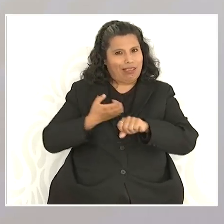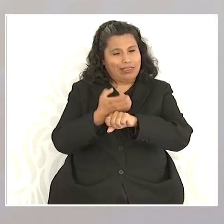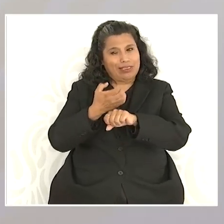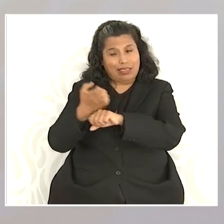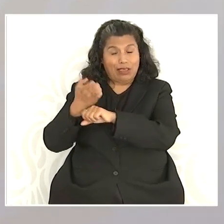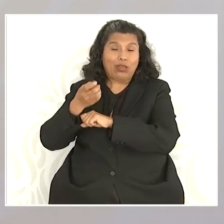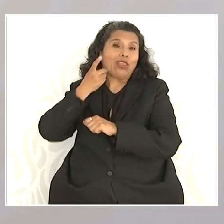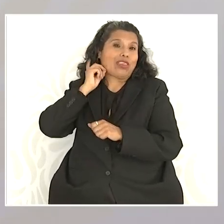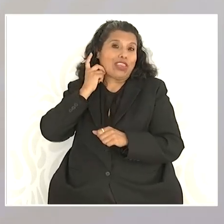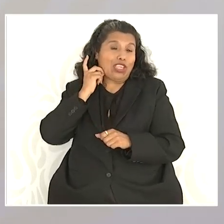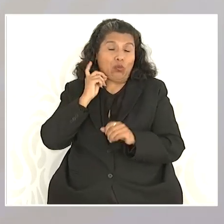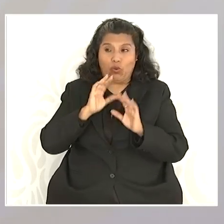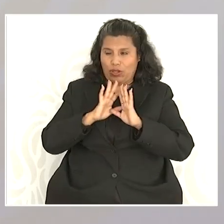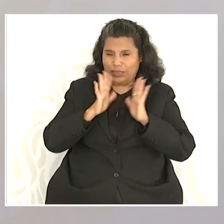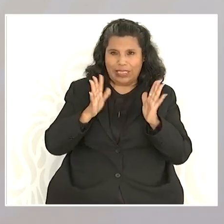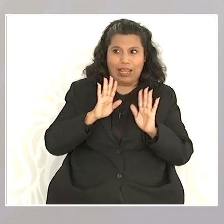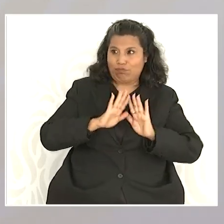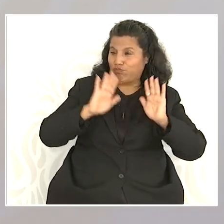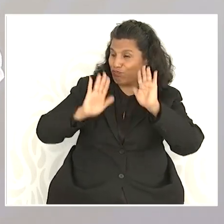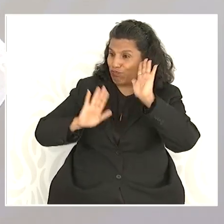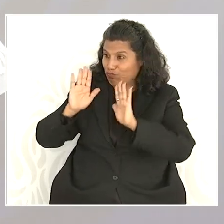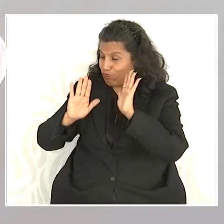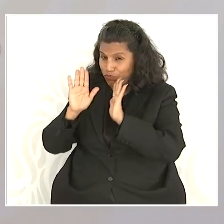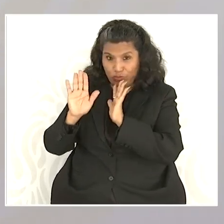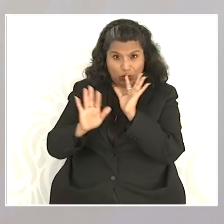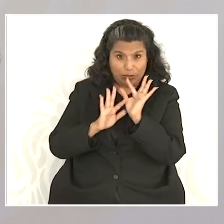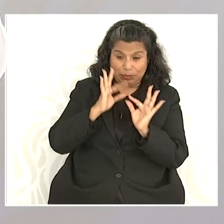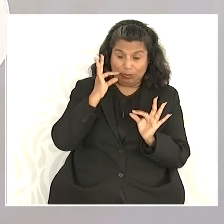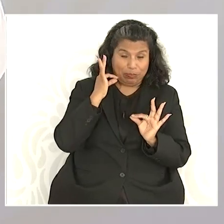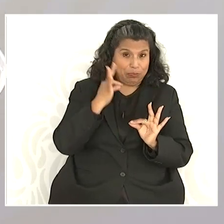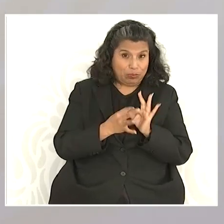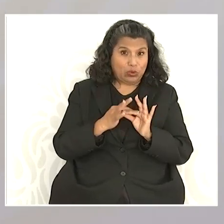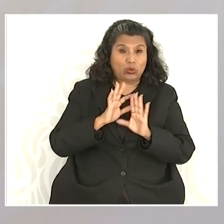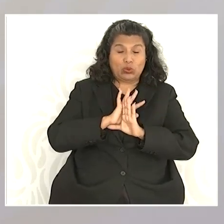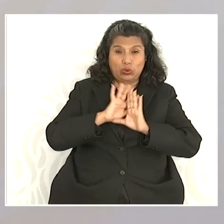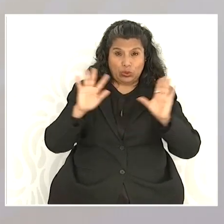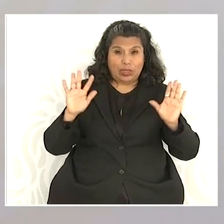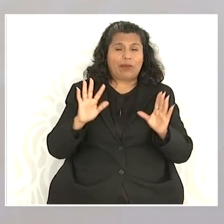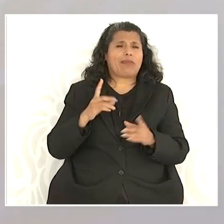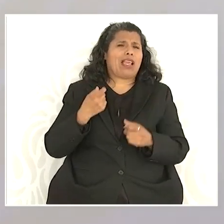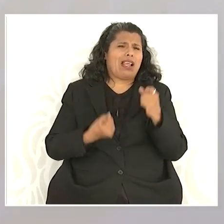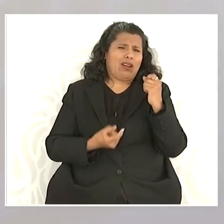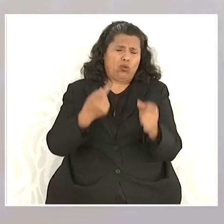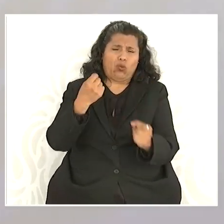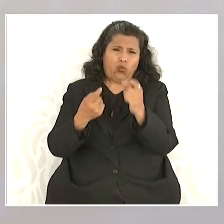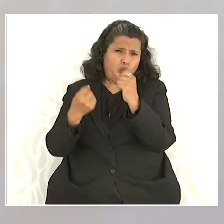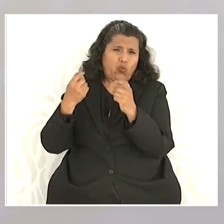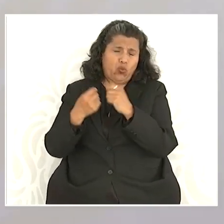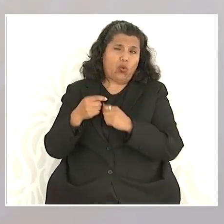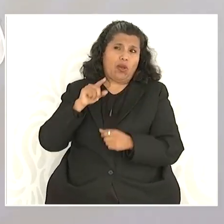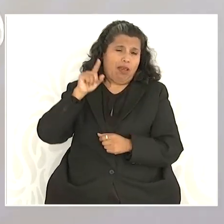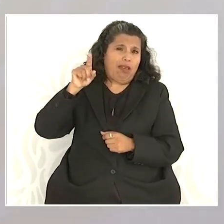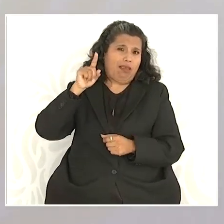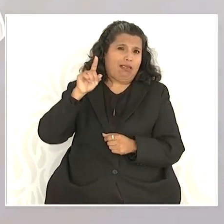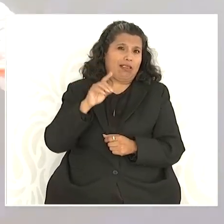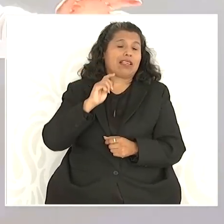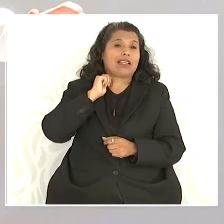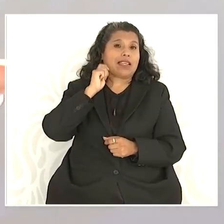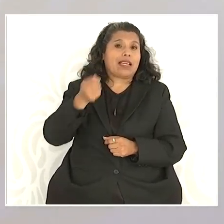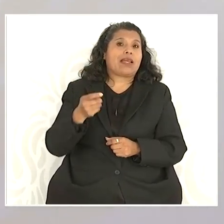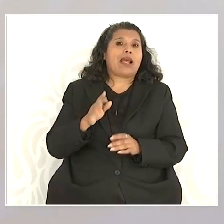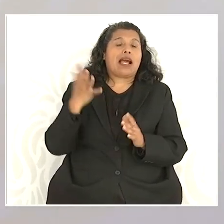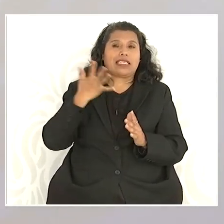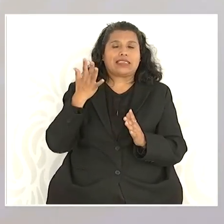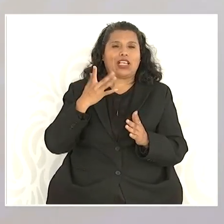Una vez que ocurrió eso, entonces la Corte, algunos ministros de la Corte, llamaron un